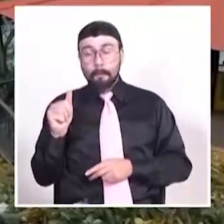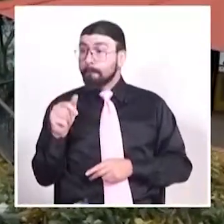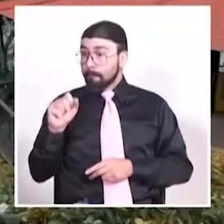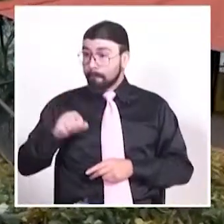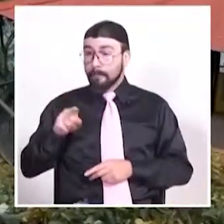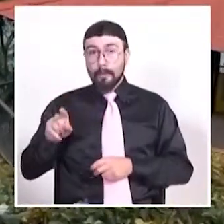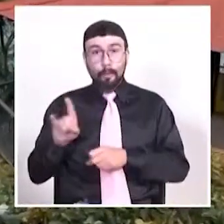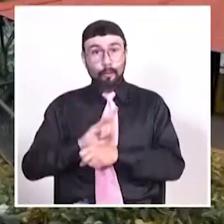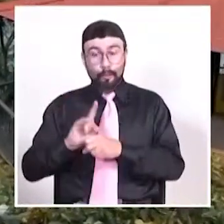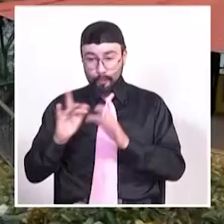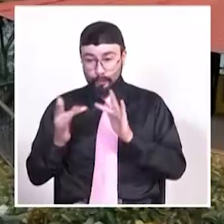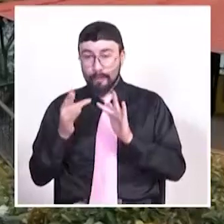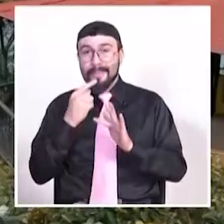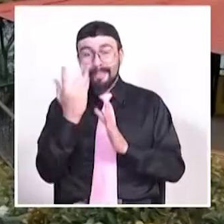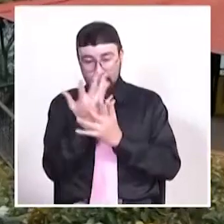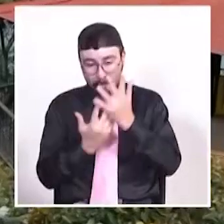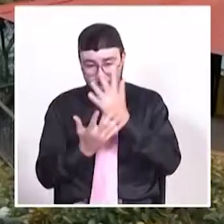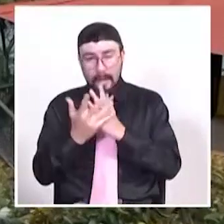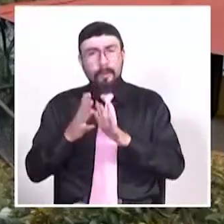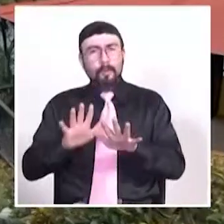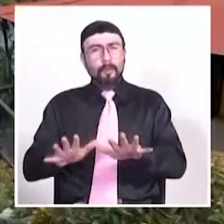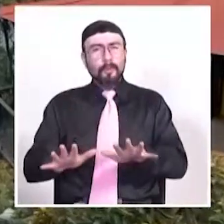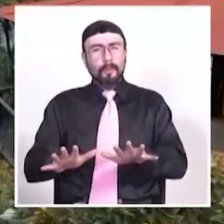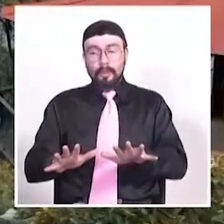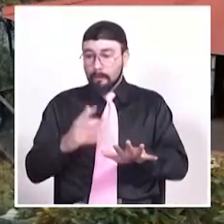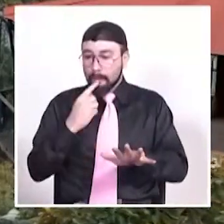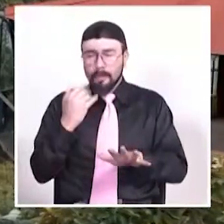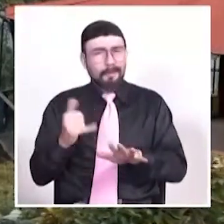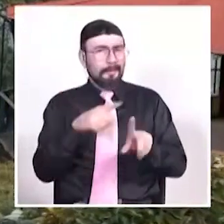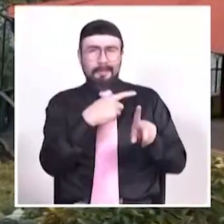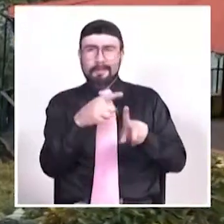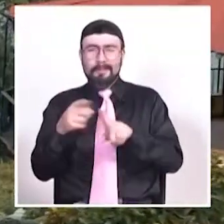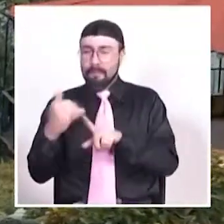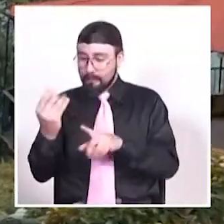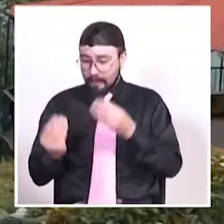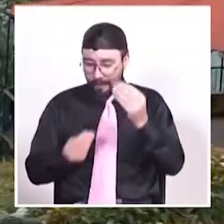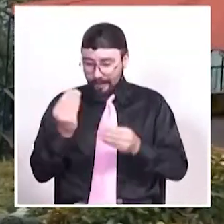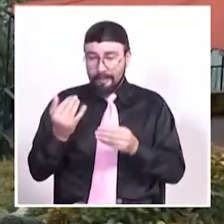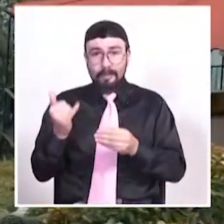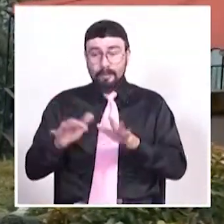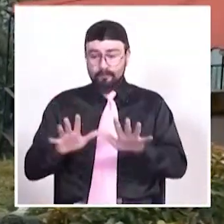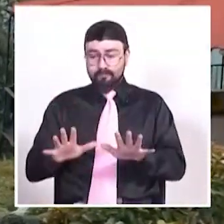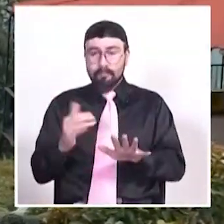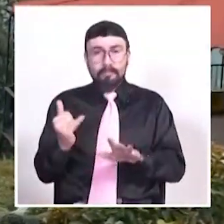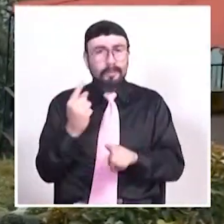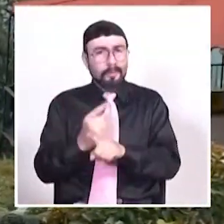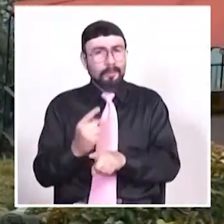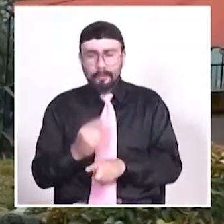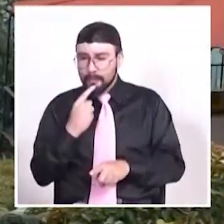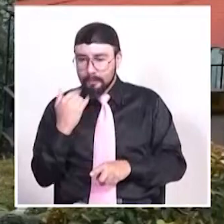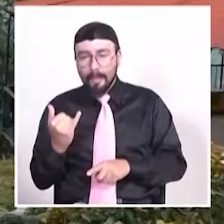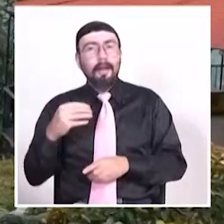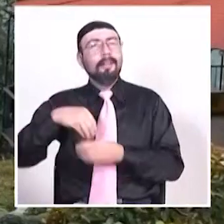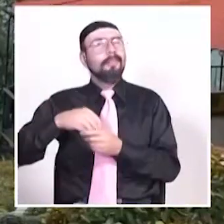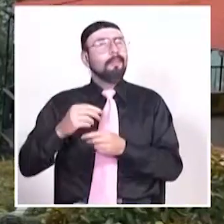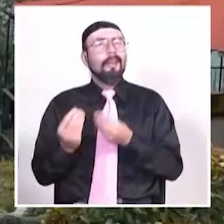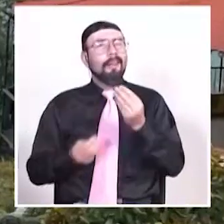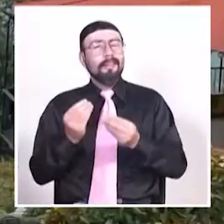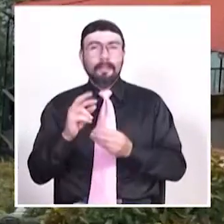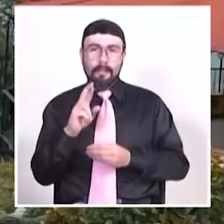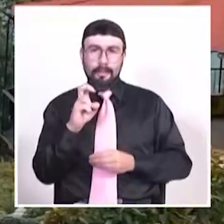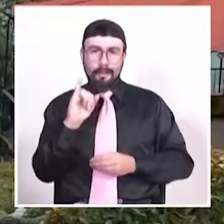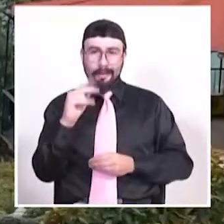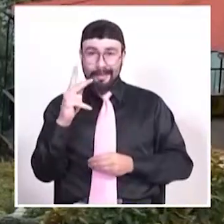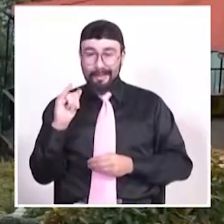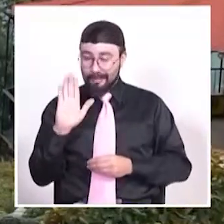técnicas es la imposición de manos. Hay muchas técnicas de imposición de manos. La que más usamos es Reiki, una técnica de